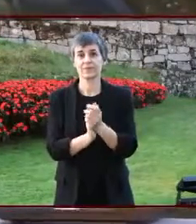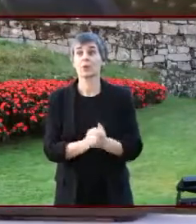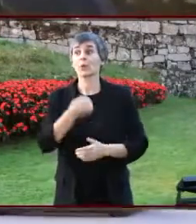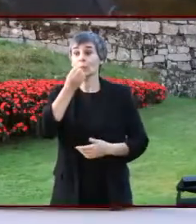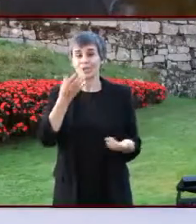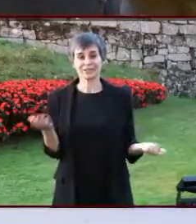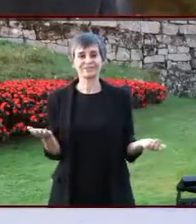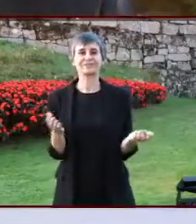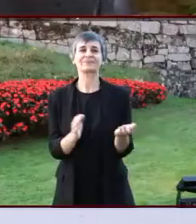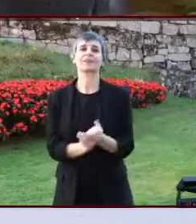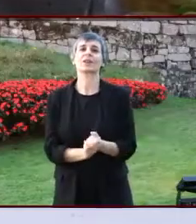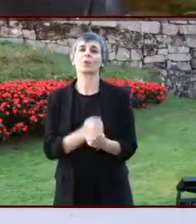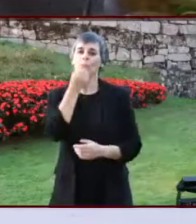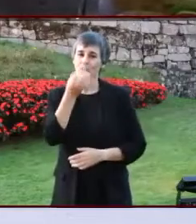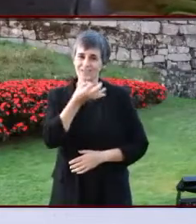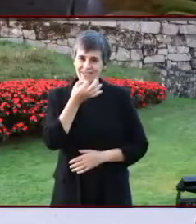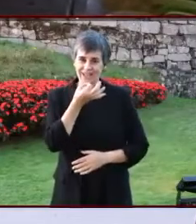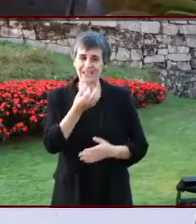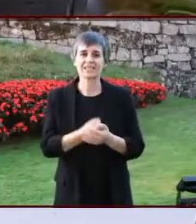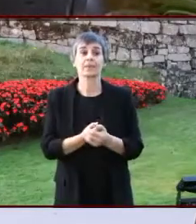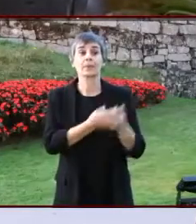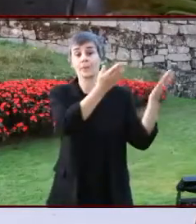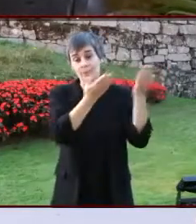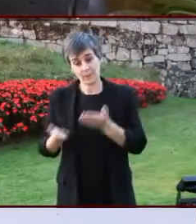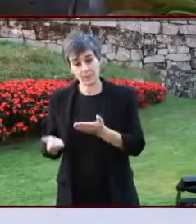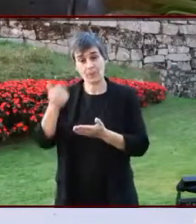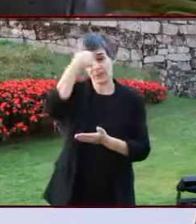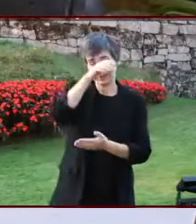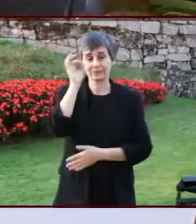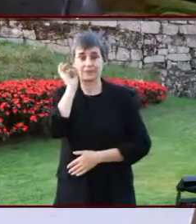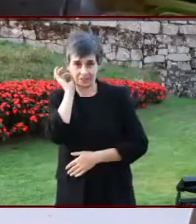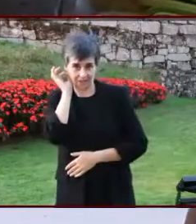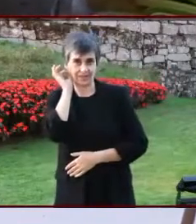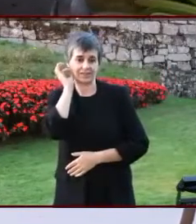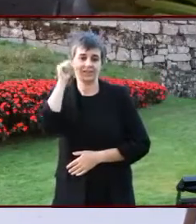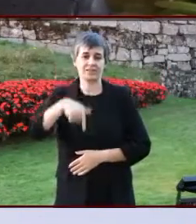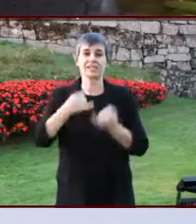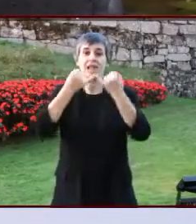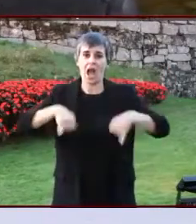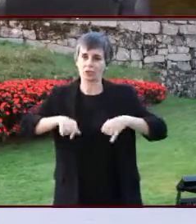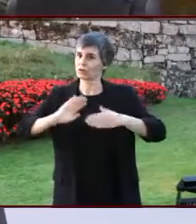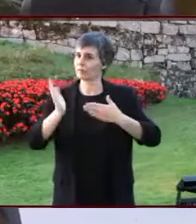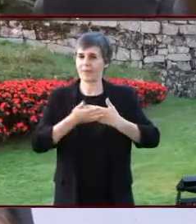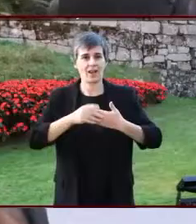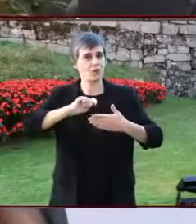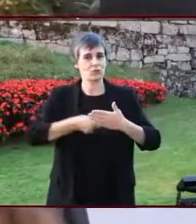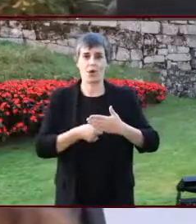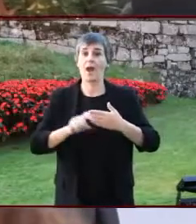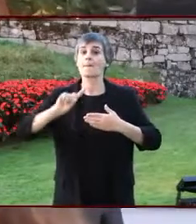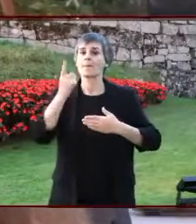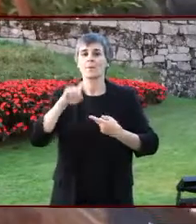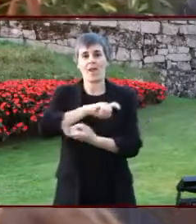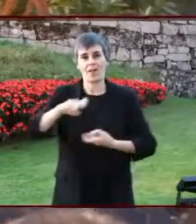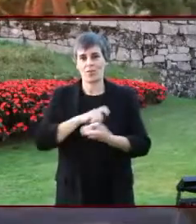Bueno, boas tardes, benvidas e benvidos a este acto de clausura da primeira edición do